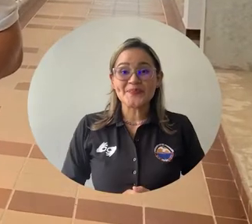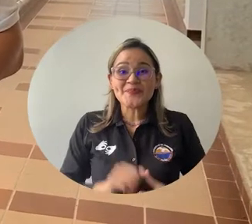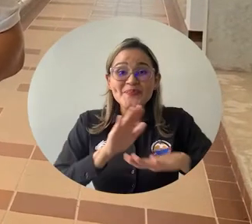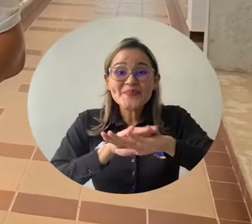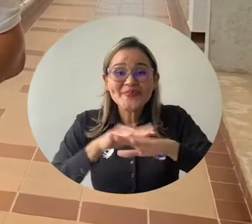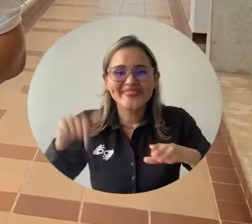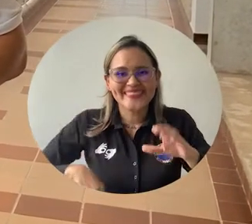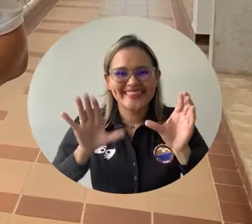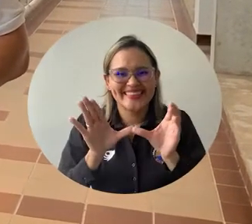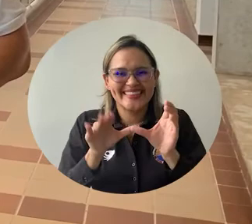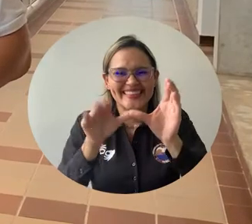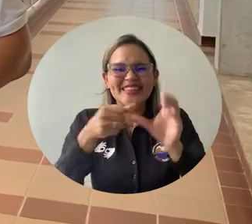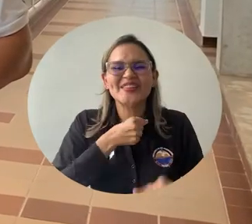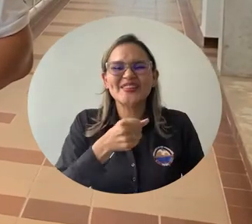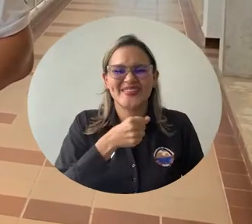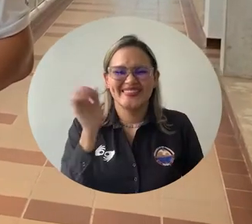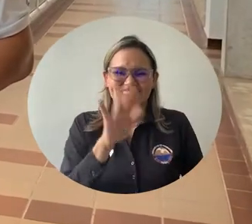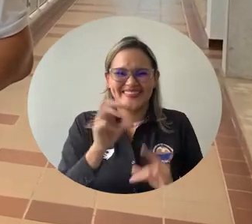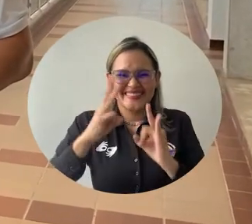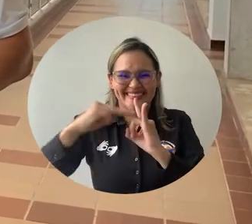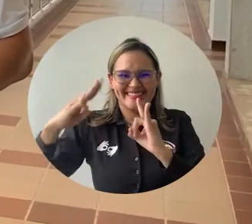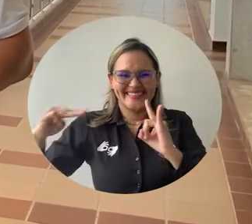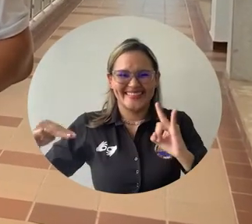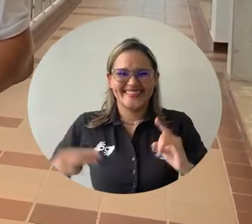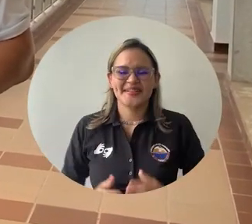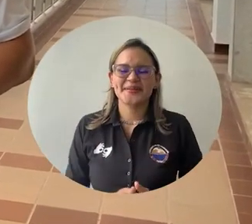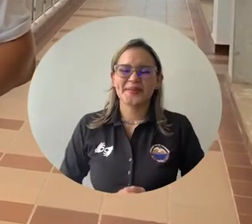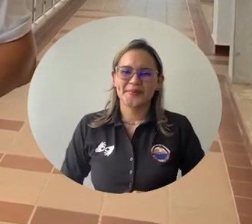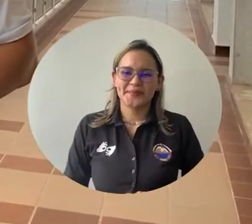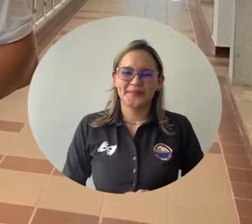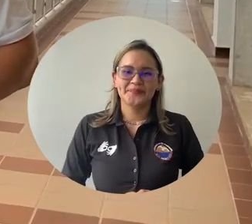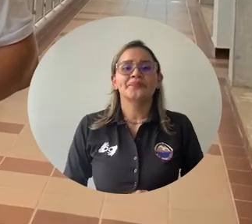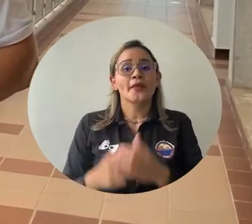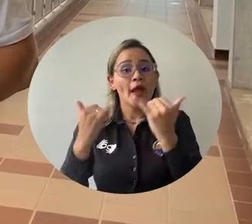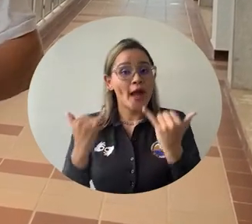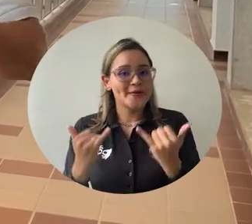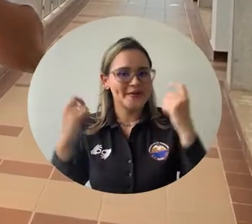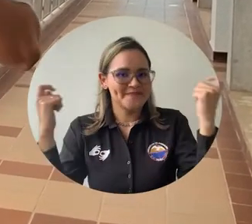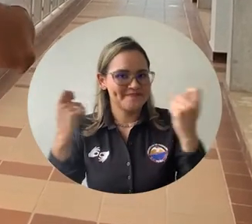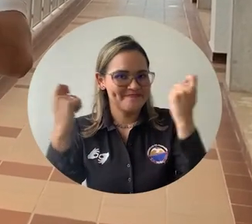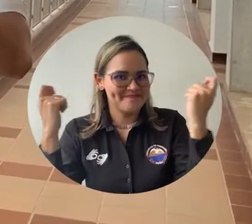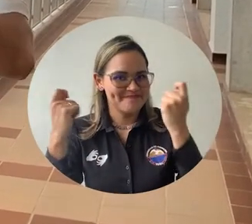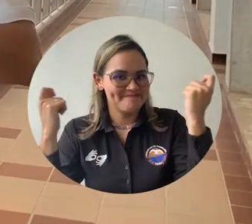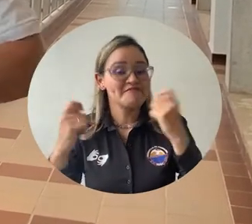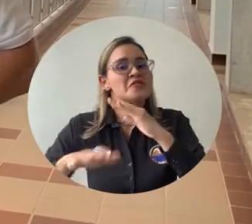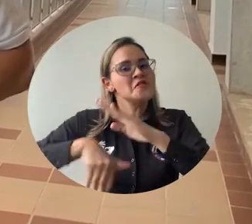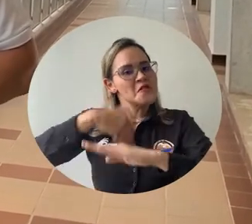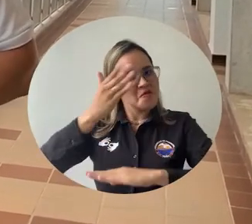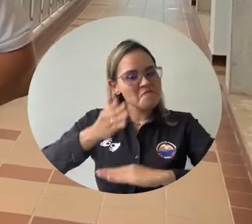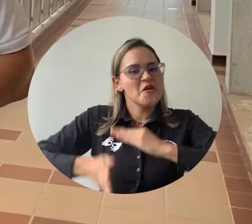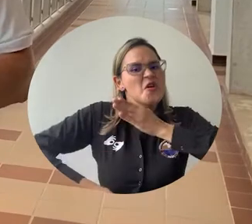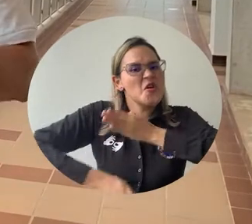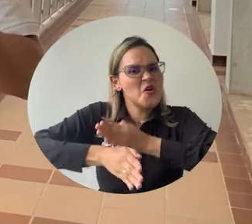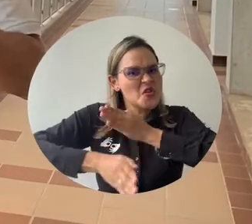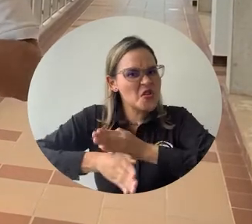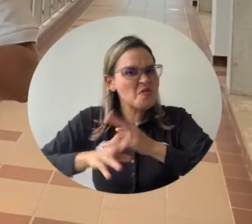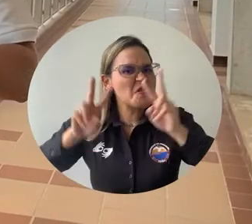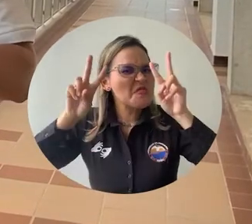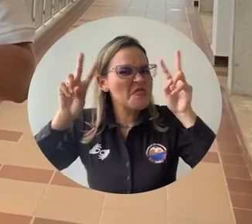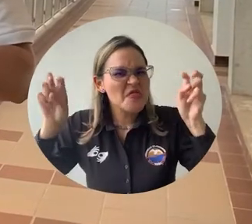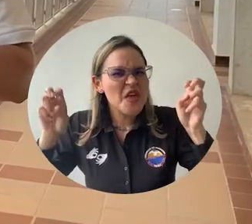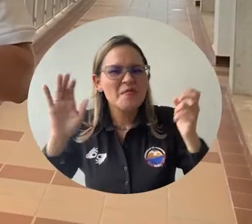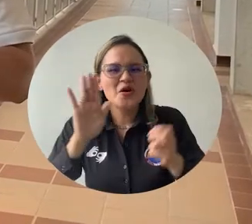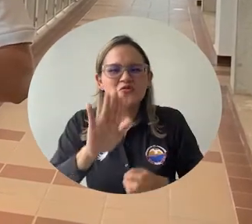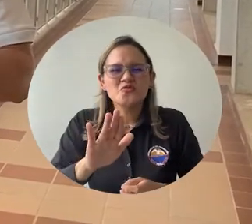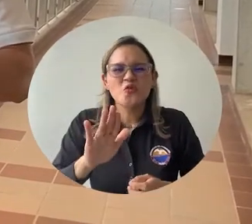Esto es el Campus TV, programa institucional de la Universidad del Magdalena. Vamos a una pausa y en segundos más sobre las